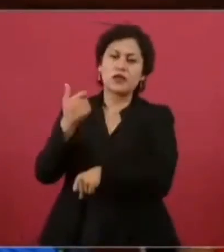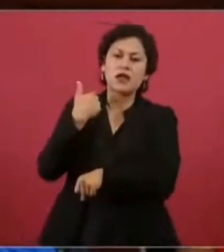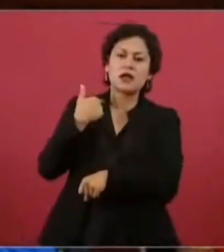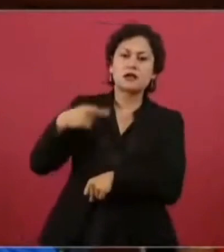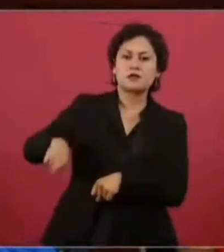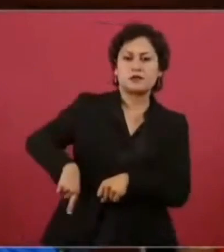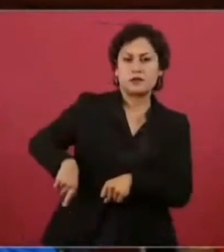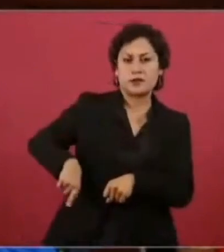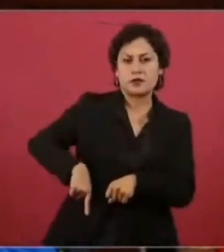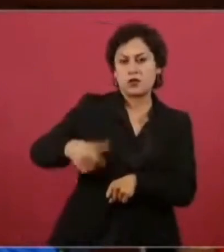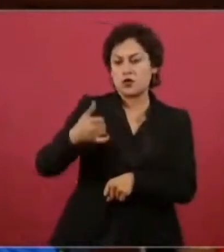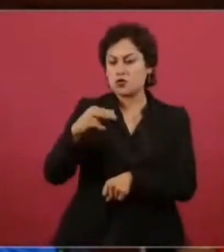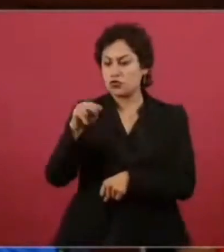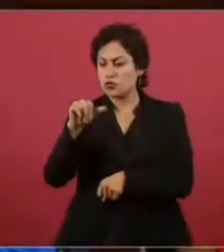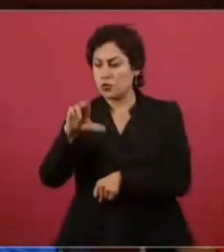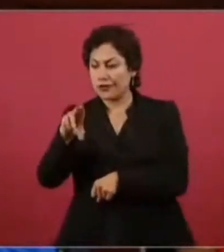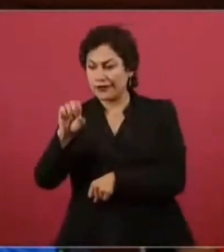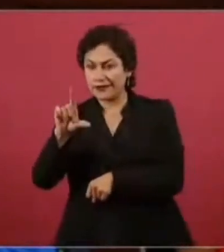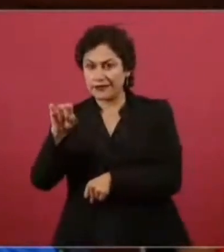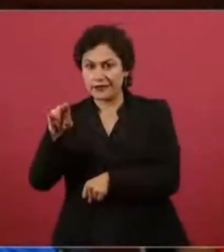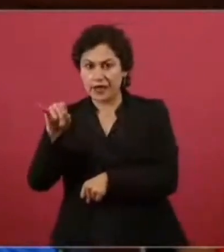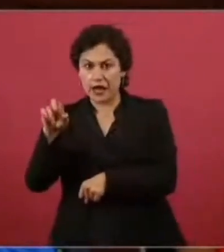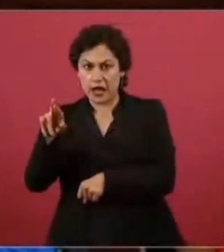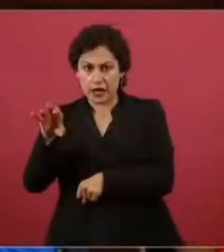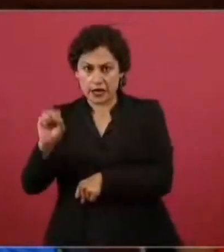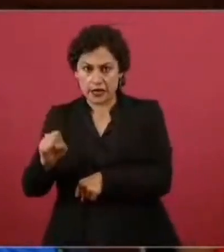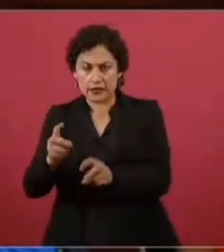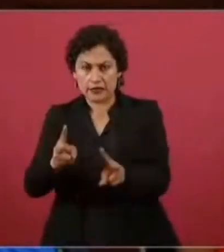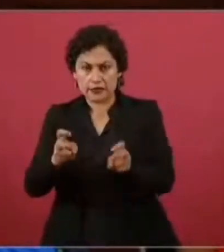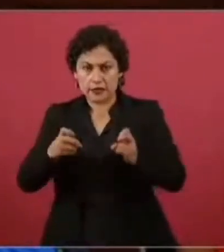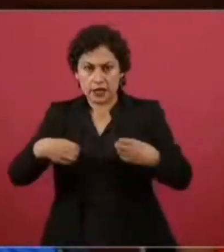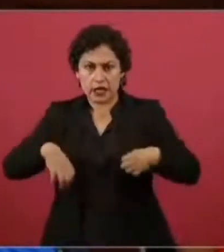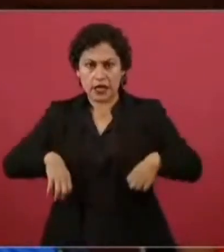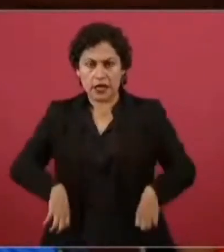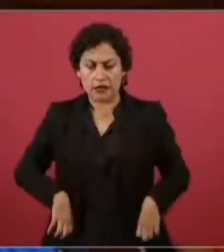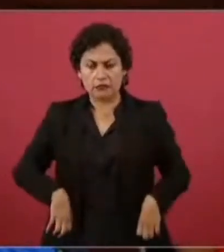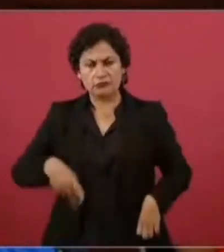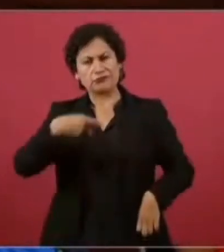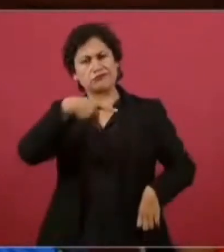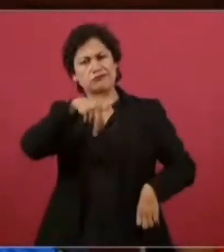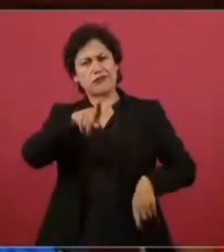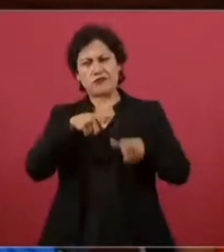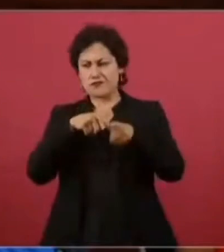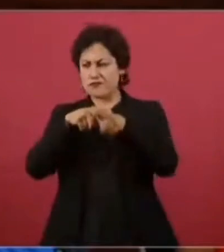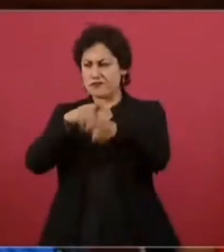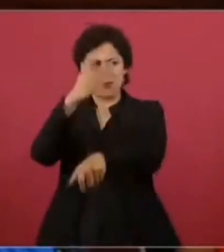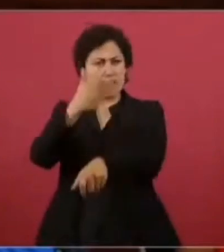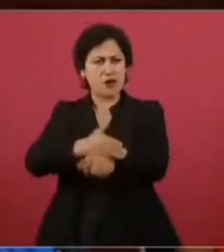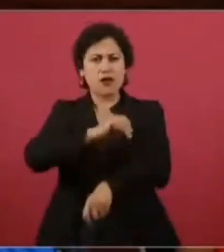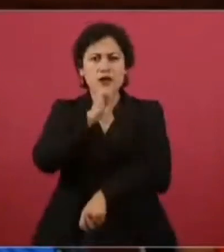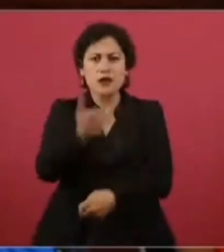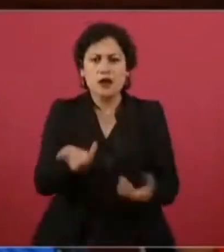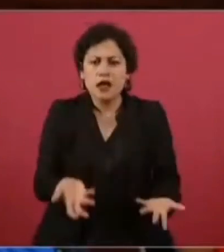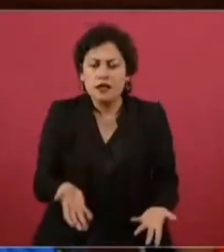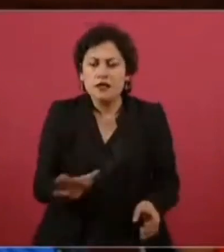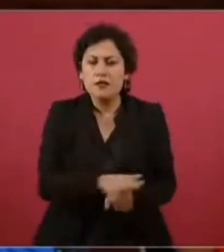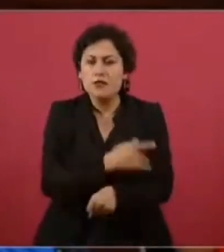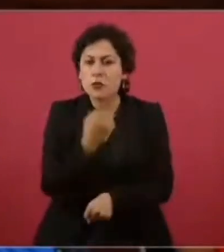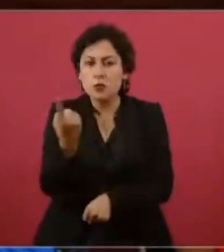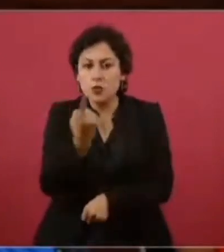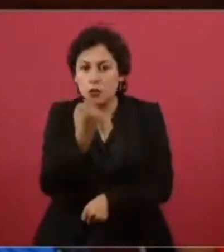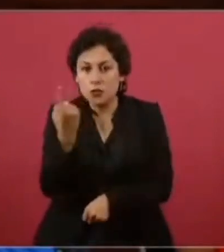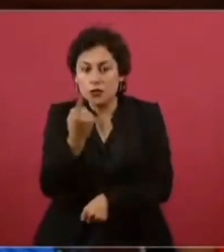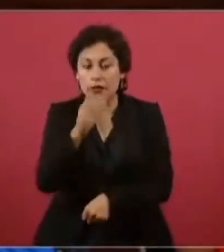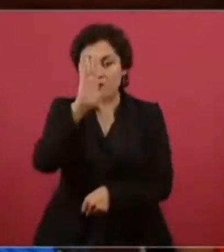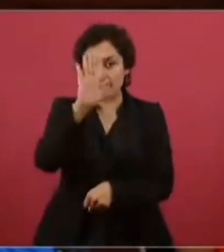Ángel Yunes Linares, no procede para castigarlo penalmente? Parecería que existe compromiso